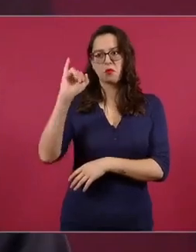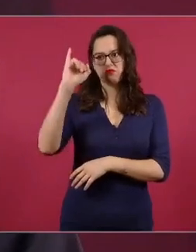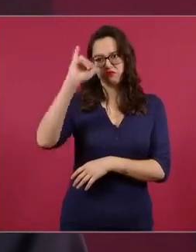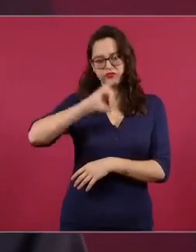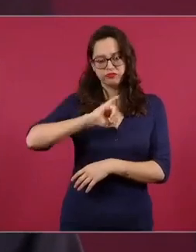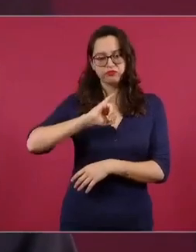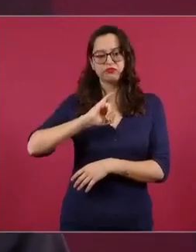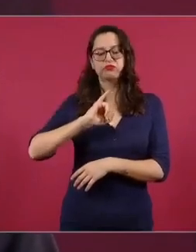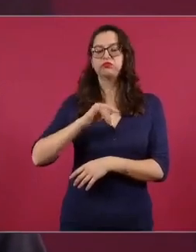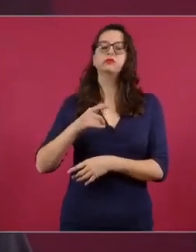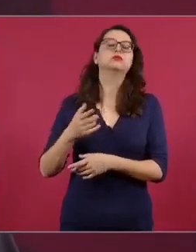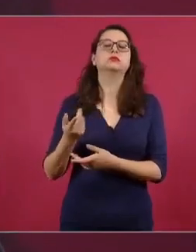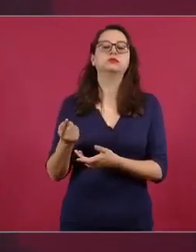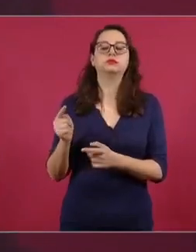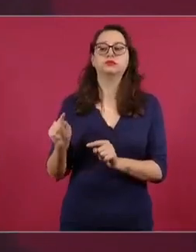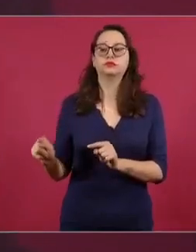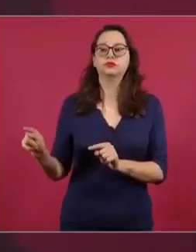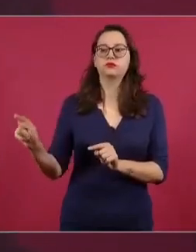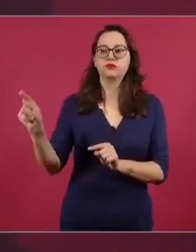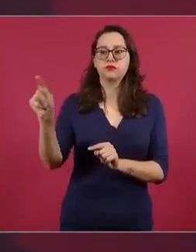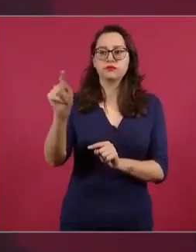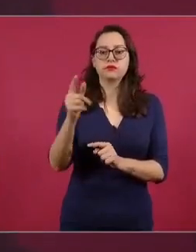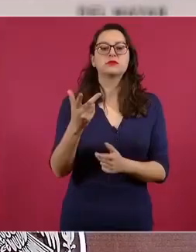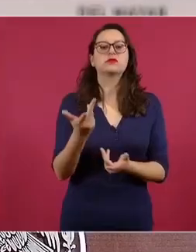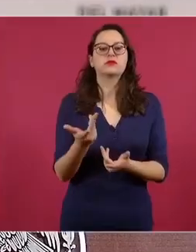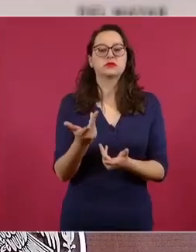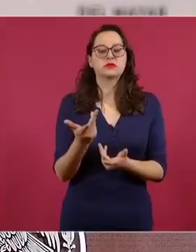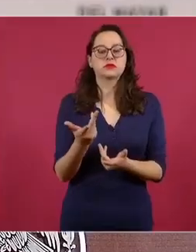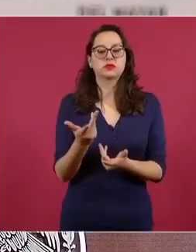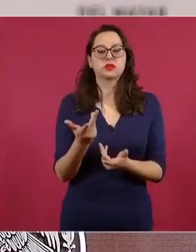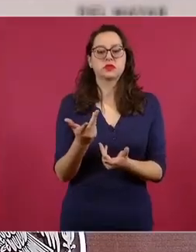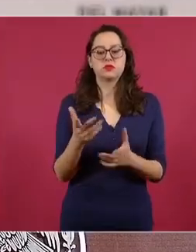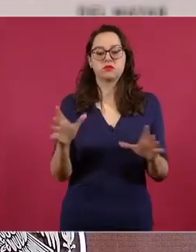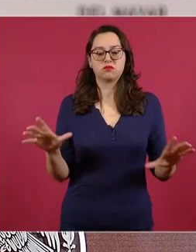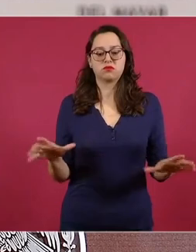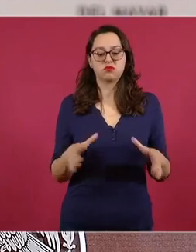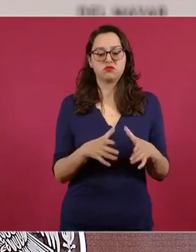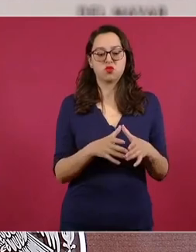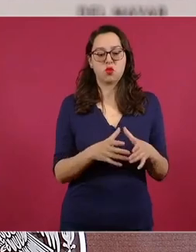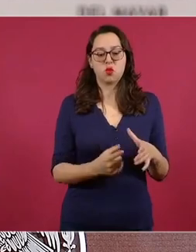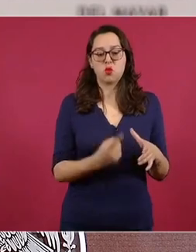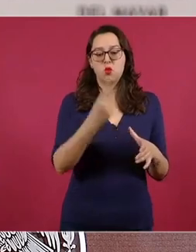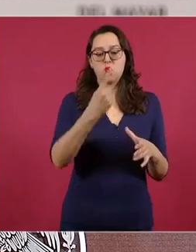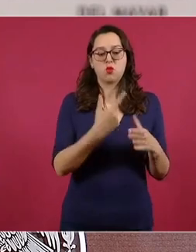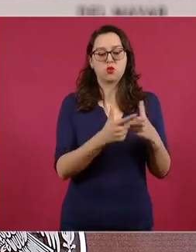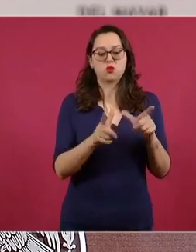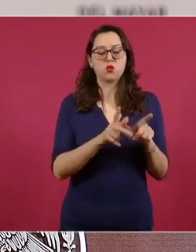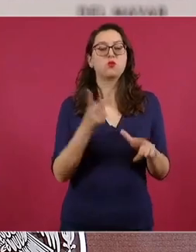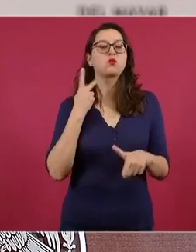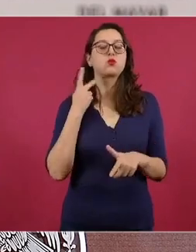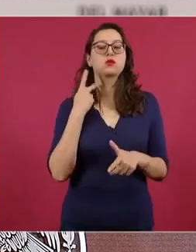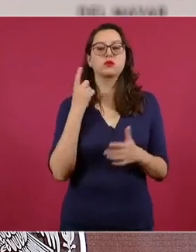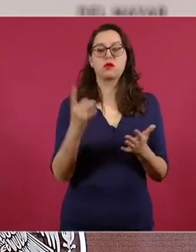patrones, la creación de un solo partido oficial